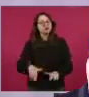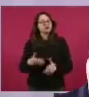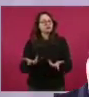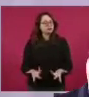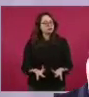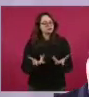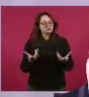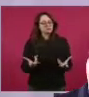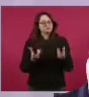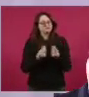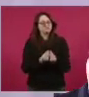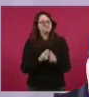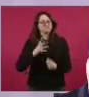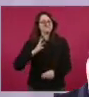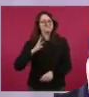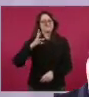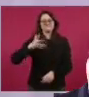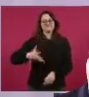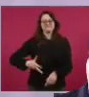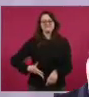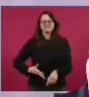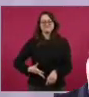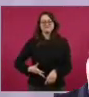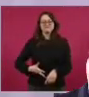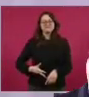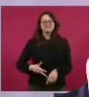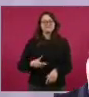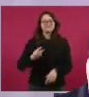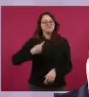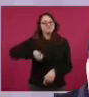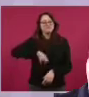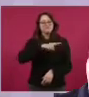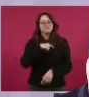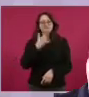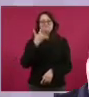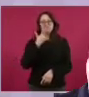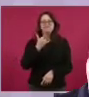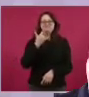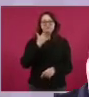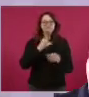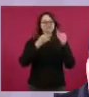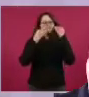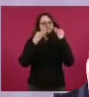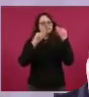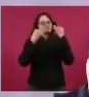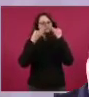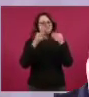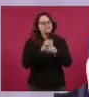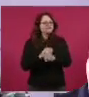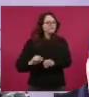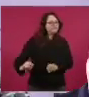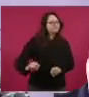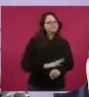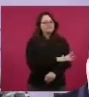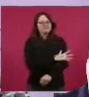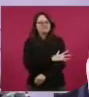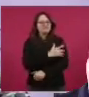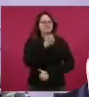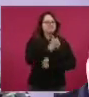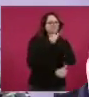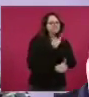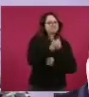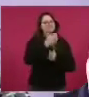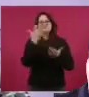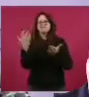parte de este grupo me llena de orgullo porque lo hemos visto, los hemos seguido y nos han emocionado y motivado con sus